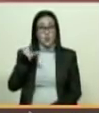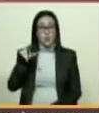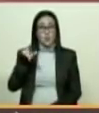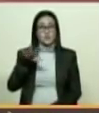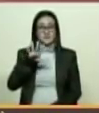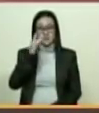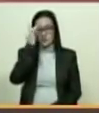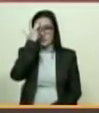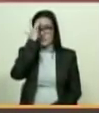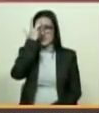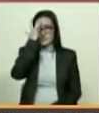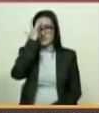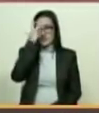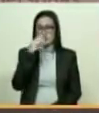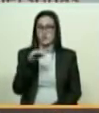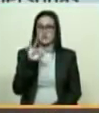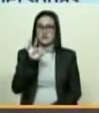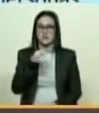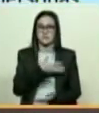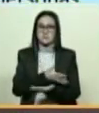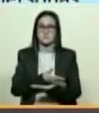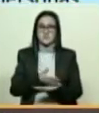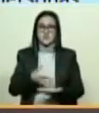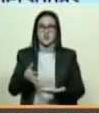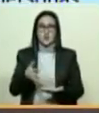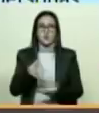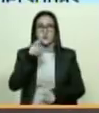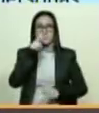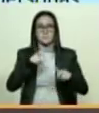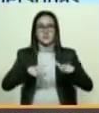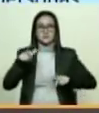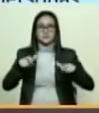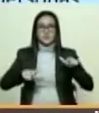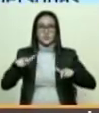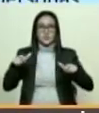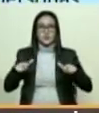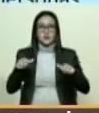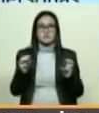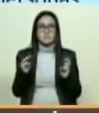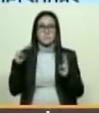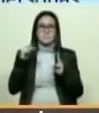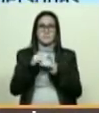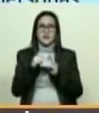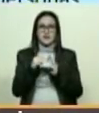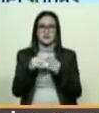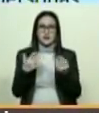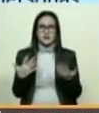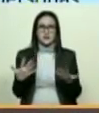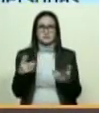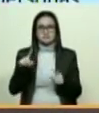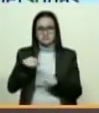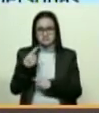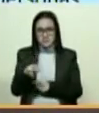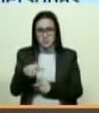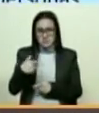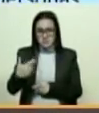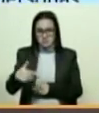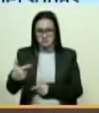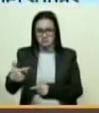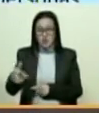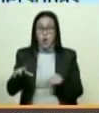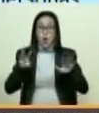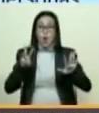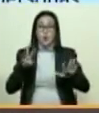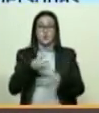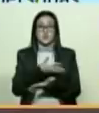5 de febrero, 3 millones de personas. Y la meta es llegar, y llegaremos en los próximos días, a